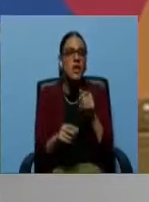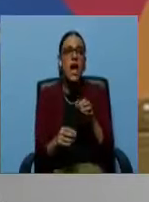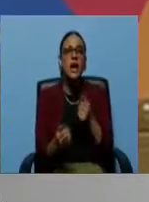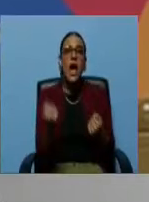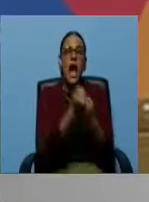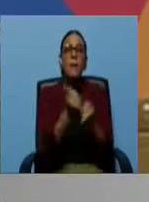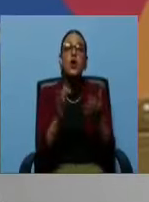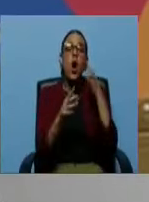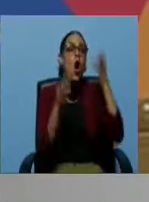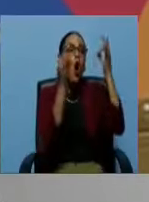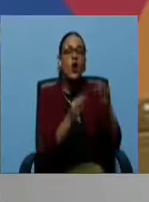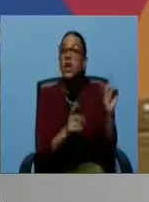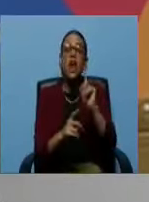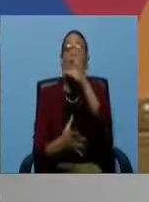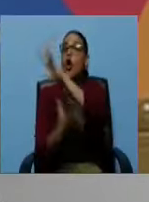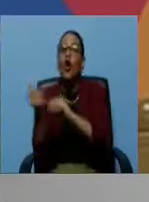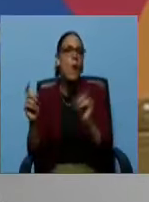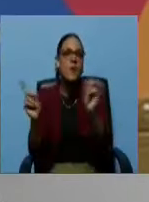de a la copia.